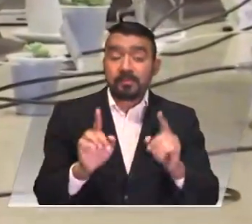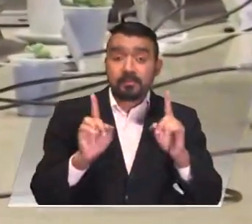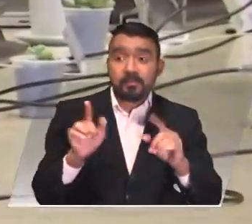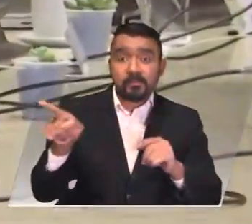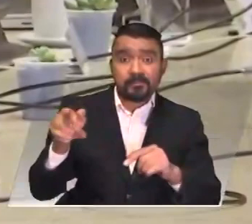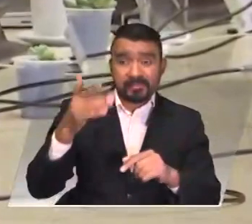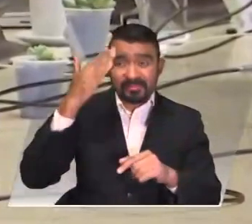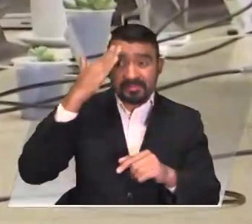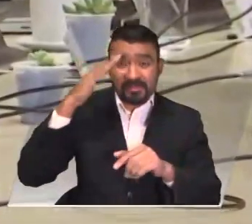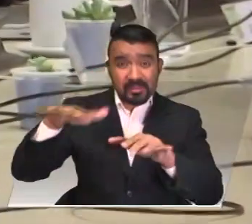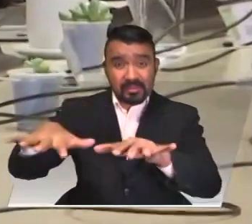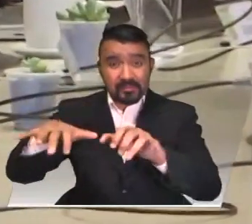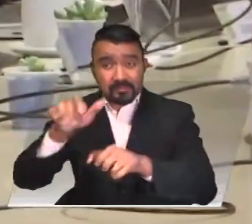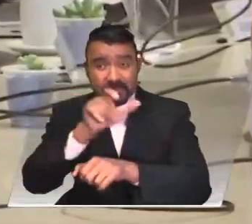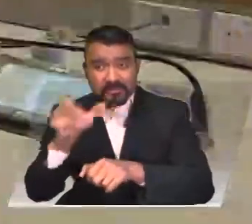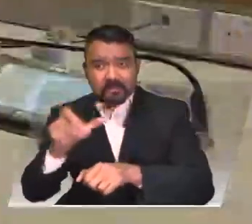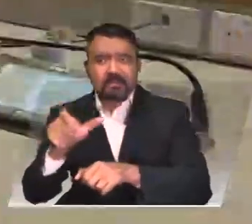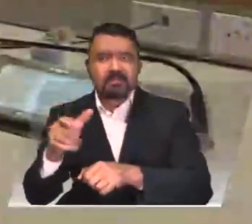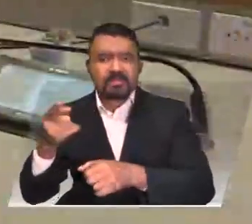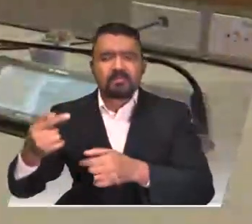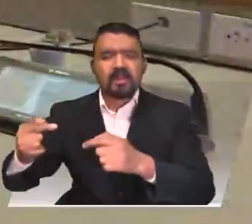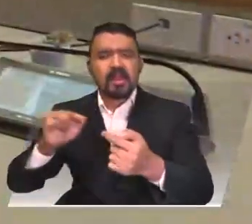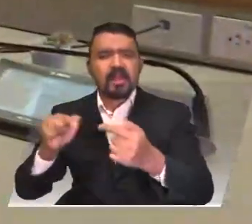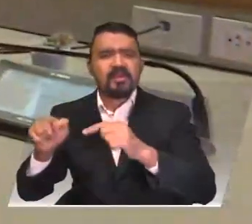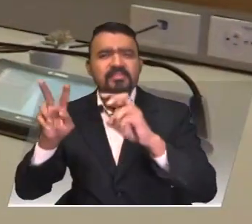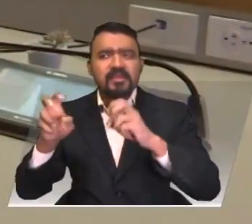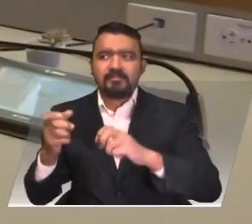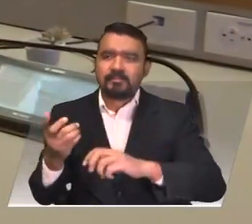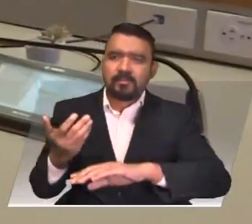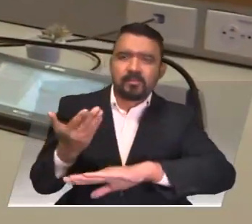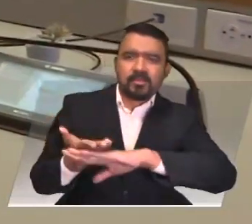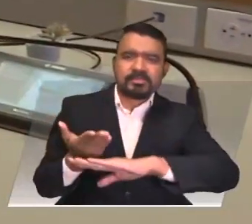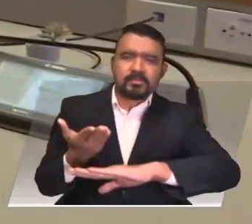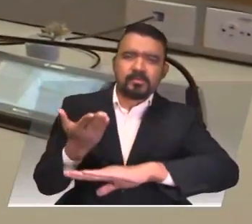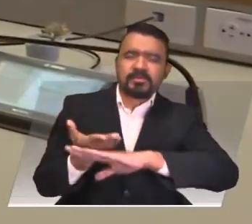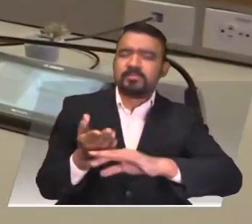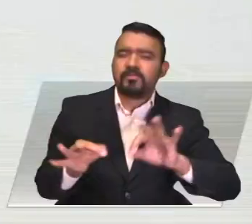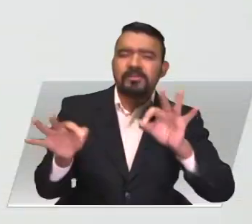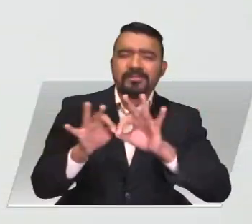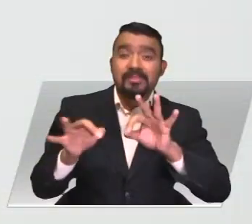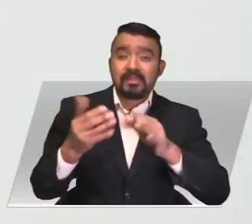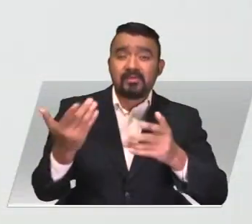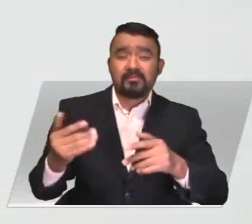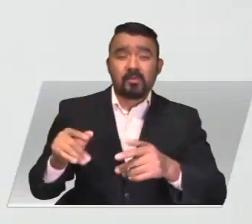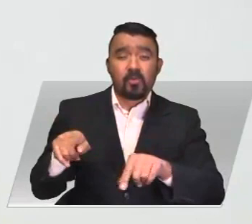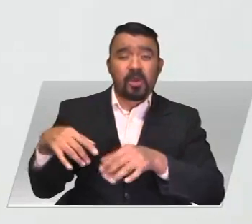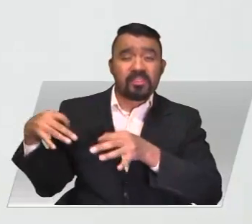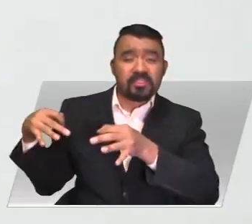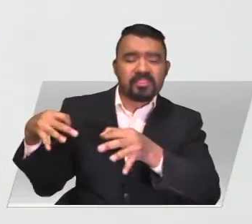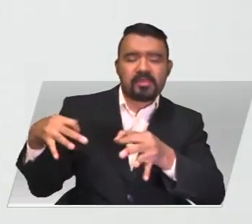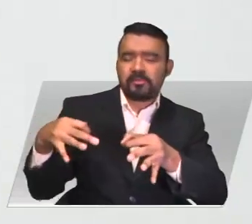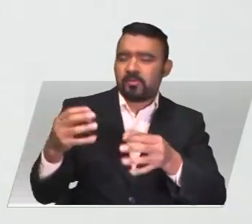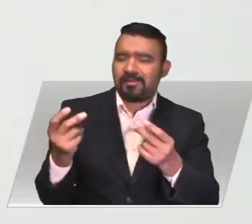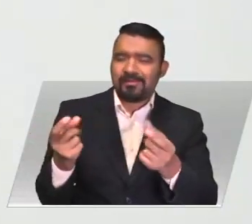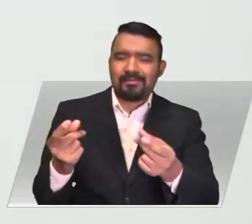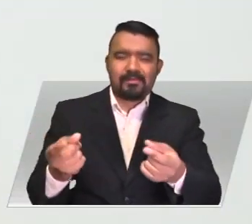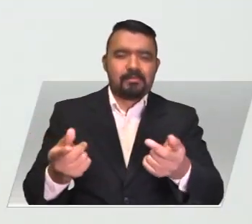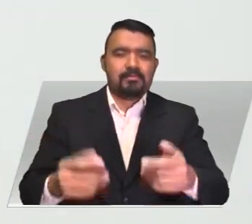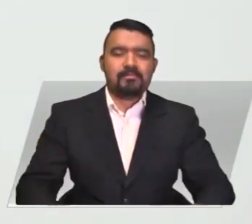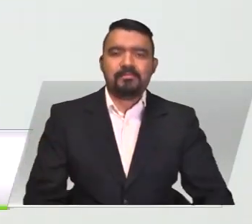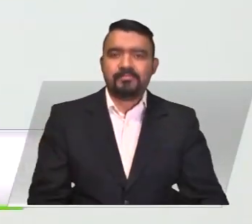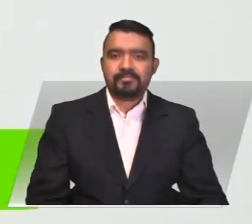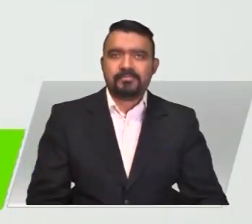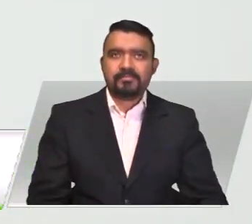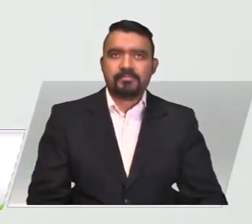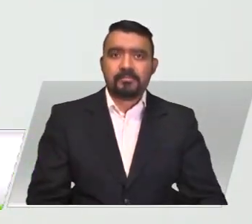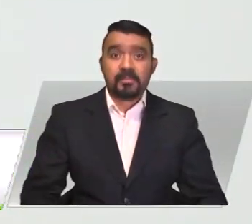la obligación de debatir las iniciativas bajo el principio de celeridad. Lo que tiene que hacer es instrumentalizar para que se